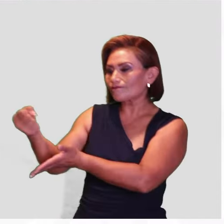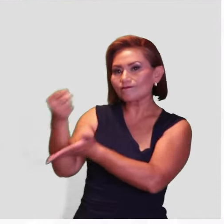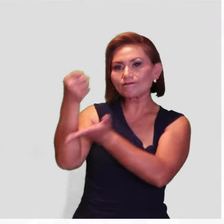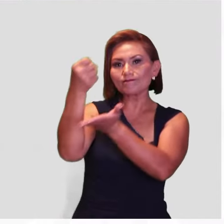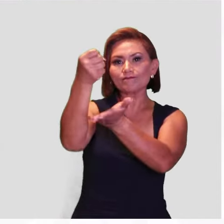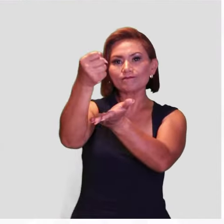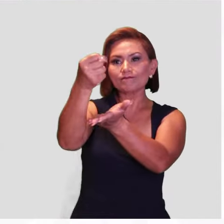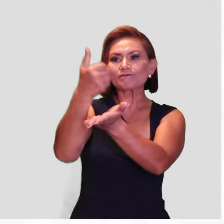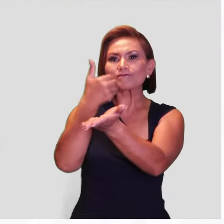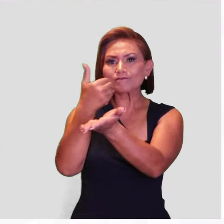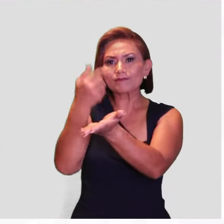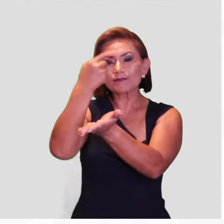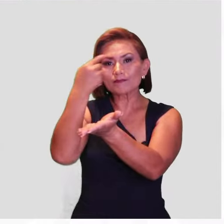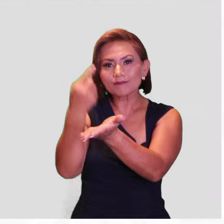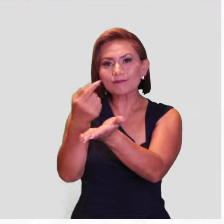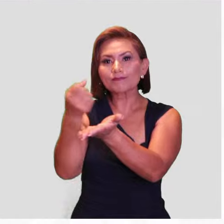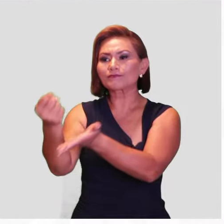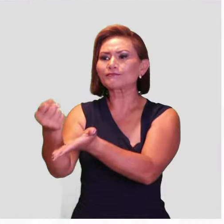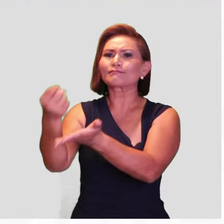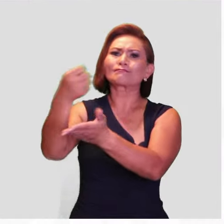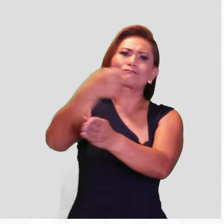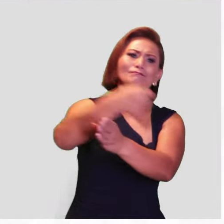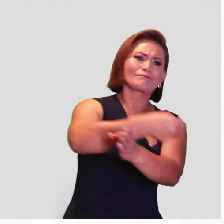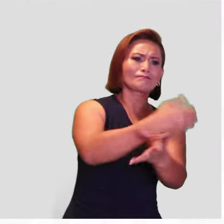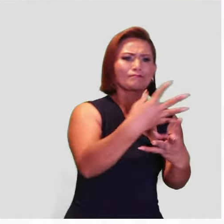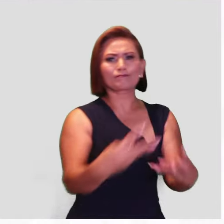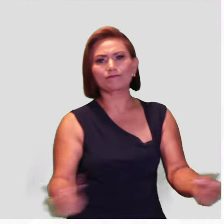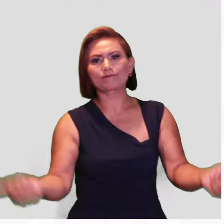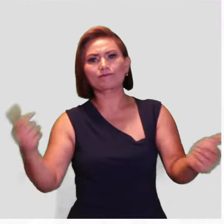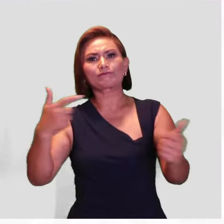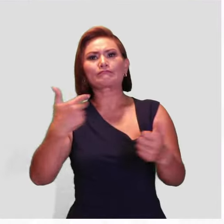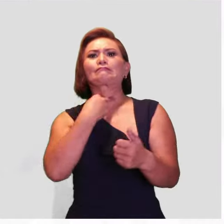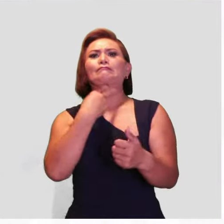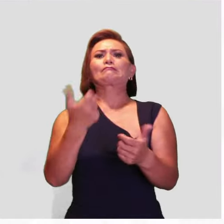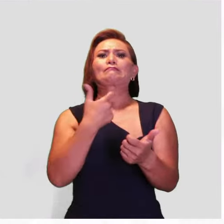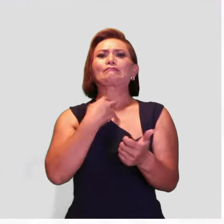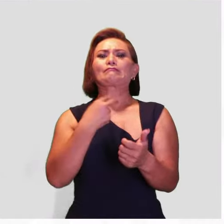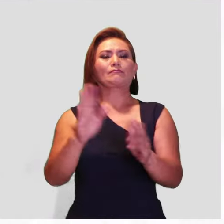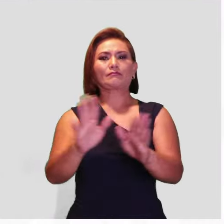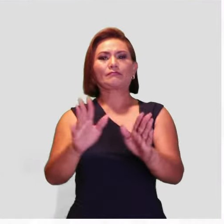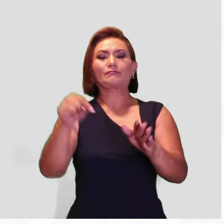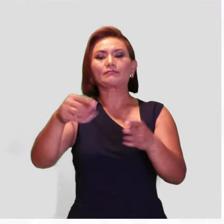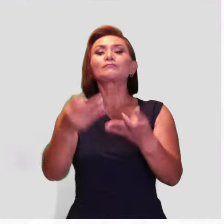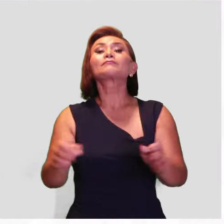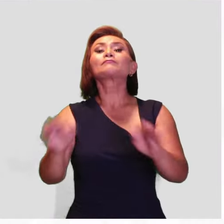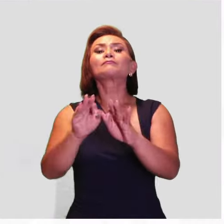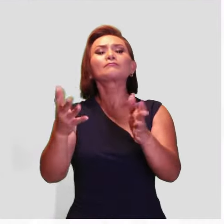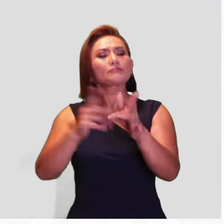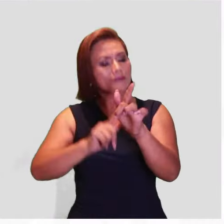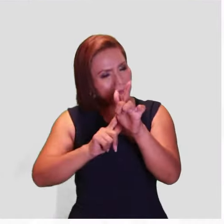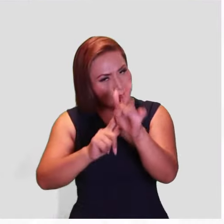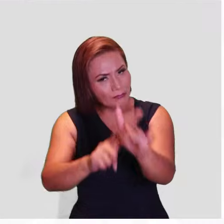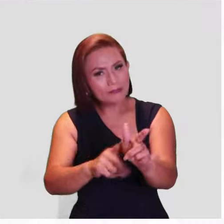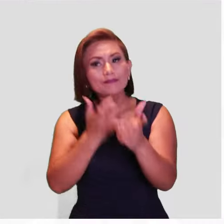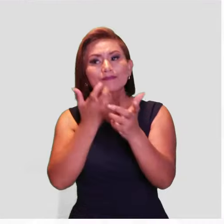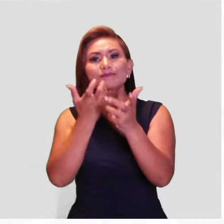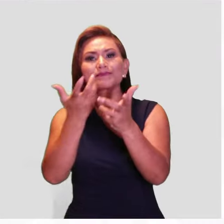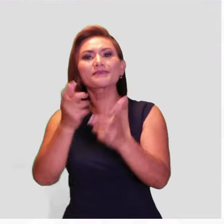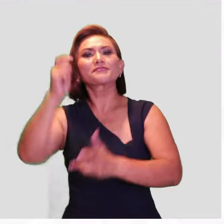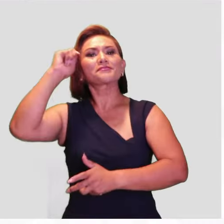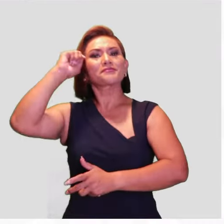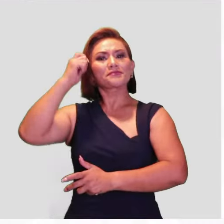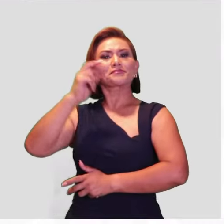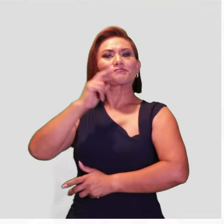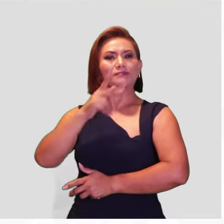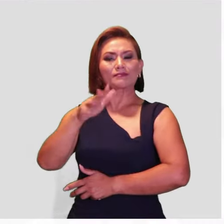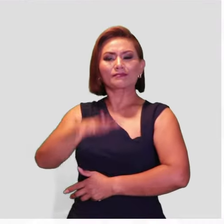evitar que San Juan se desvíe al caos económico. Aquí no hemos dejado de hacer lo importante. Por eso podemos aspirar a tener mejores servicios, a